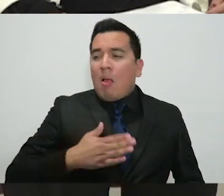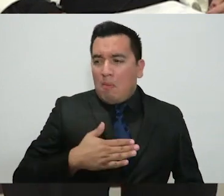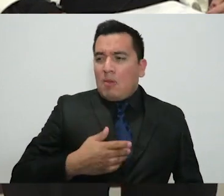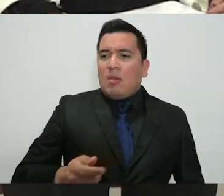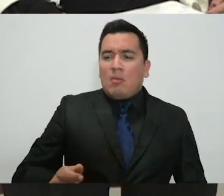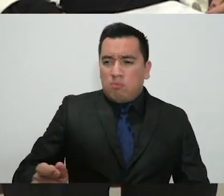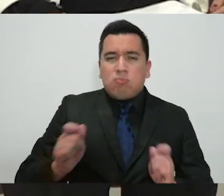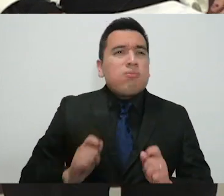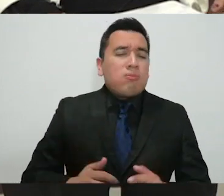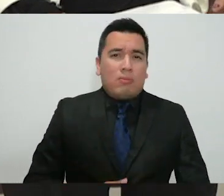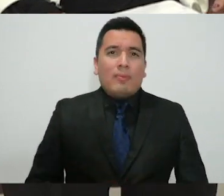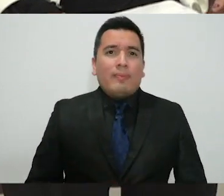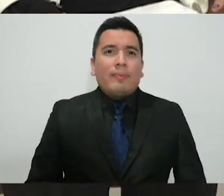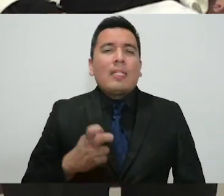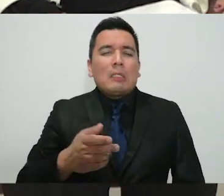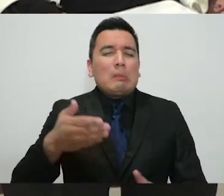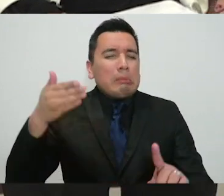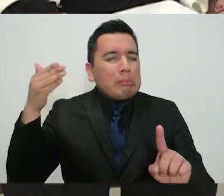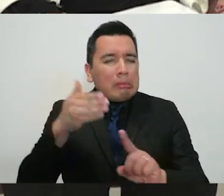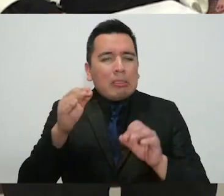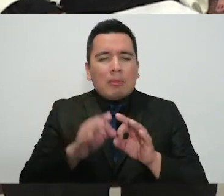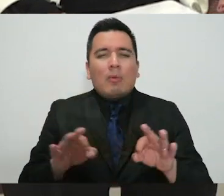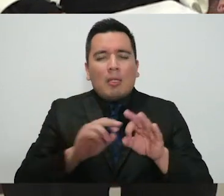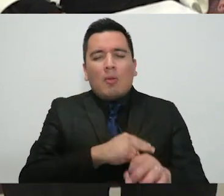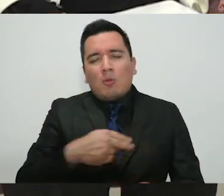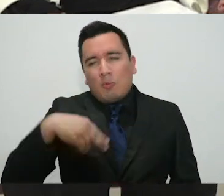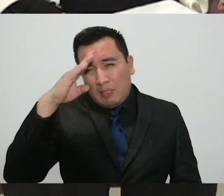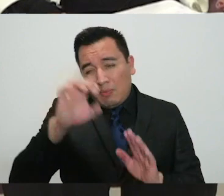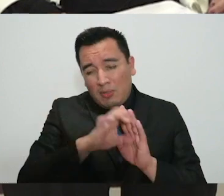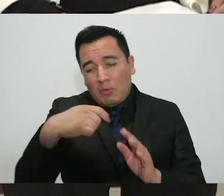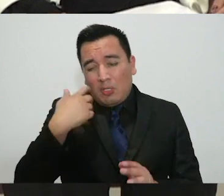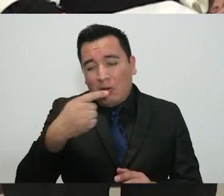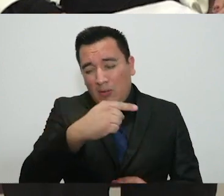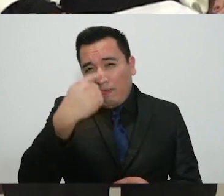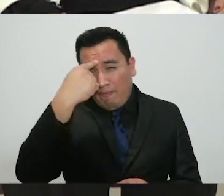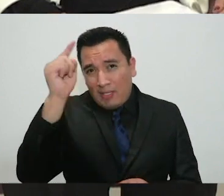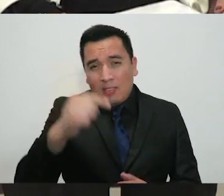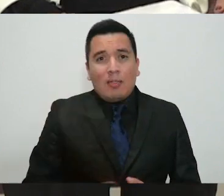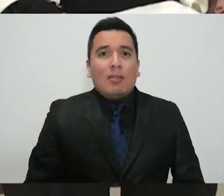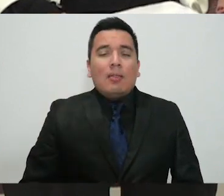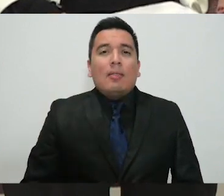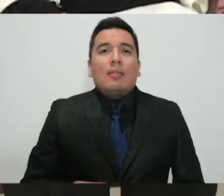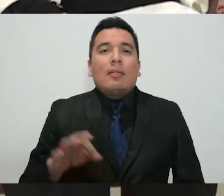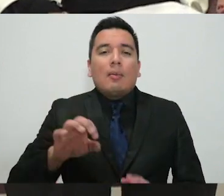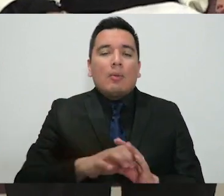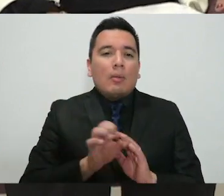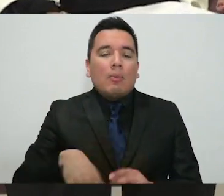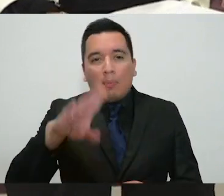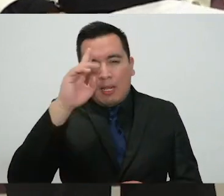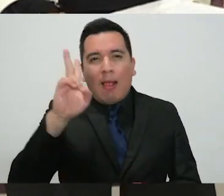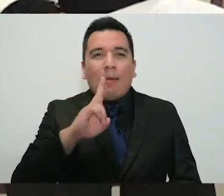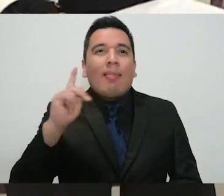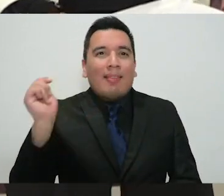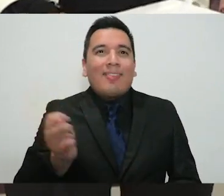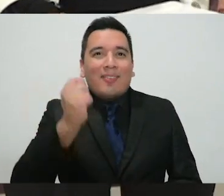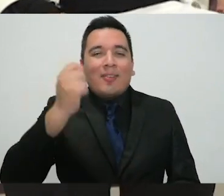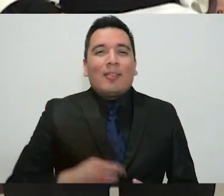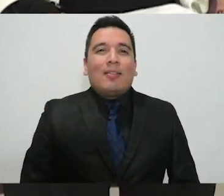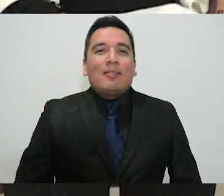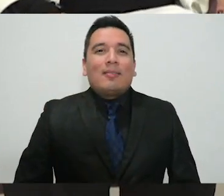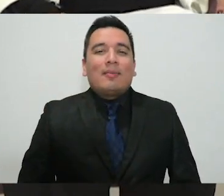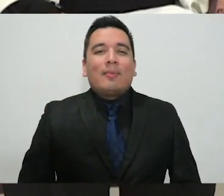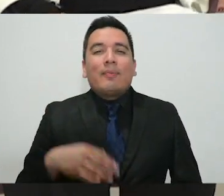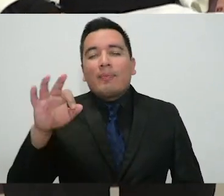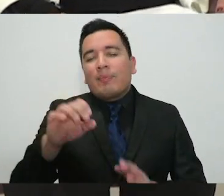tema central, está, si hablamos de facilitar, está el hecho del uso de las tecnologías. Es decir, en